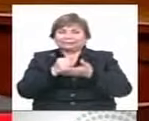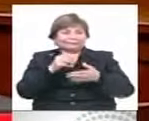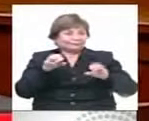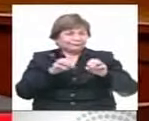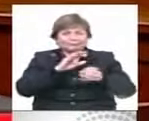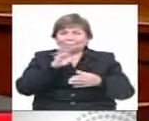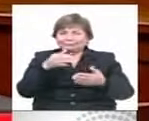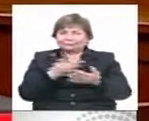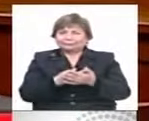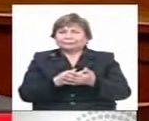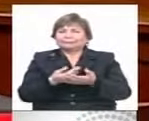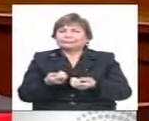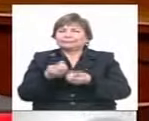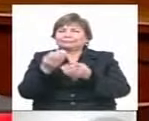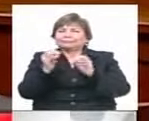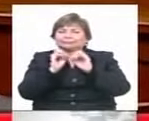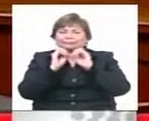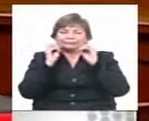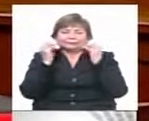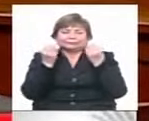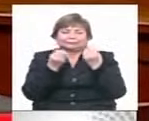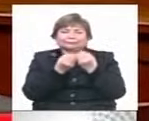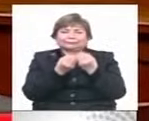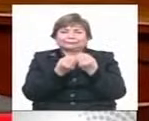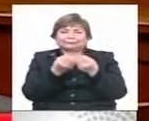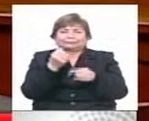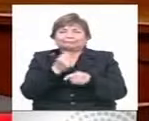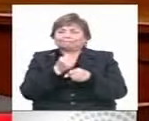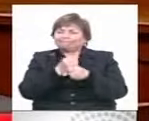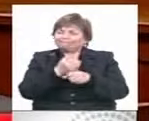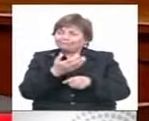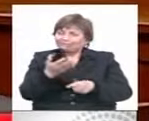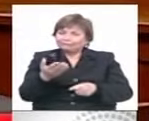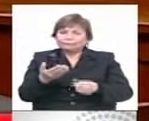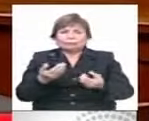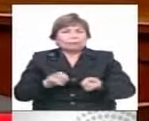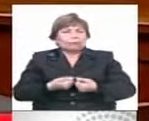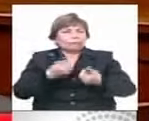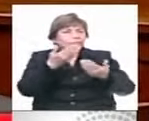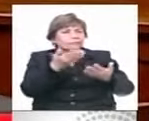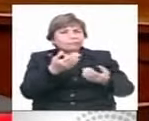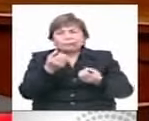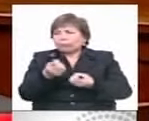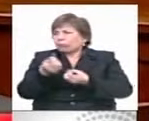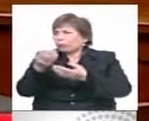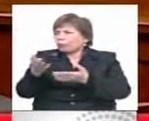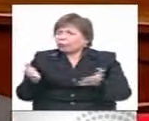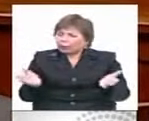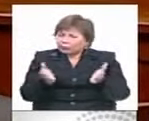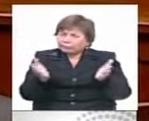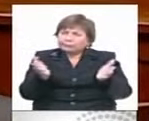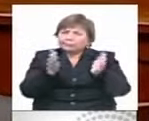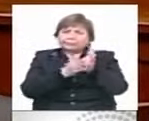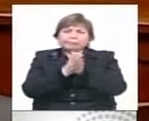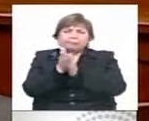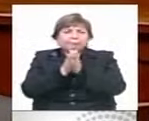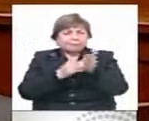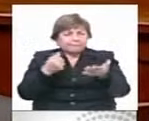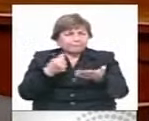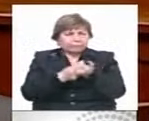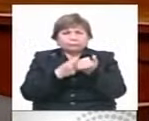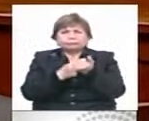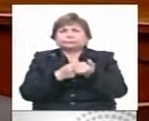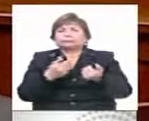país, promoviendo la organización y funcionamiento de estas, brindándole un mayor impulso, fortalecimiento